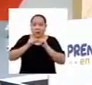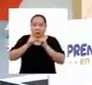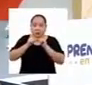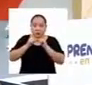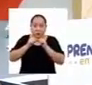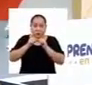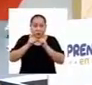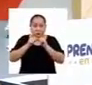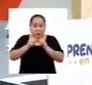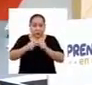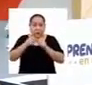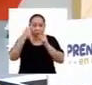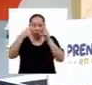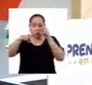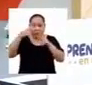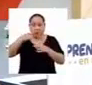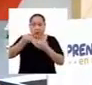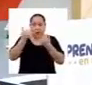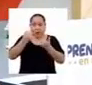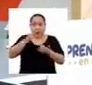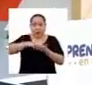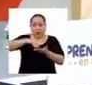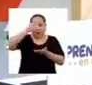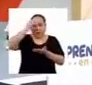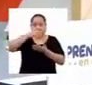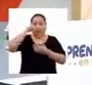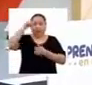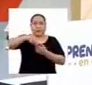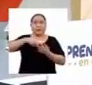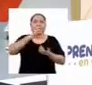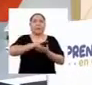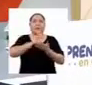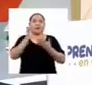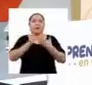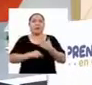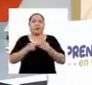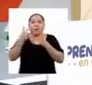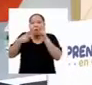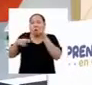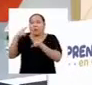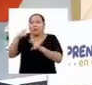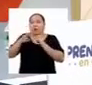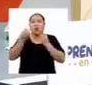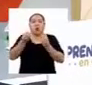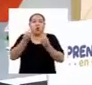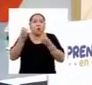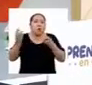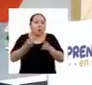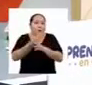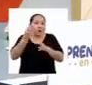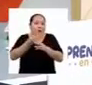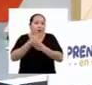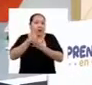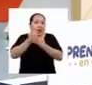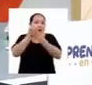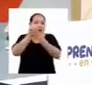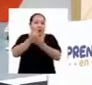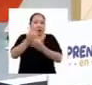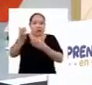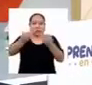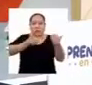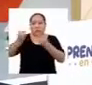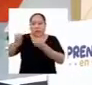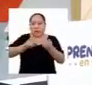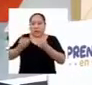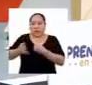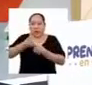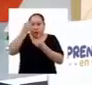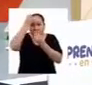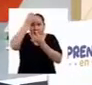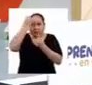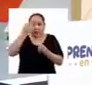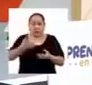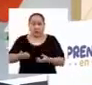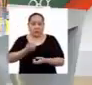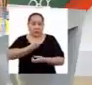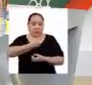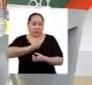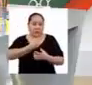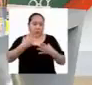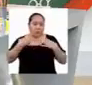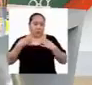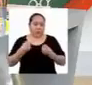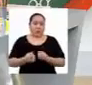hoy aprendimos. En este programa hemos visto cómo las matemáticas nos ayudan a recoger información sobre nuestra